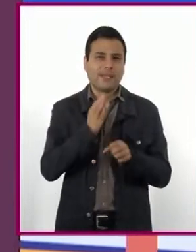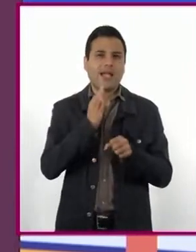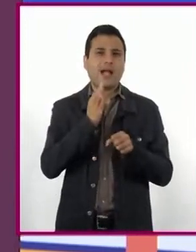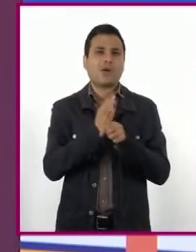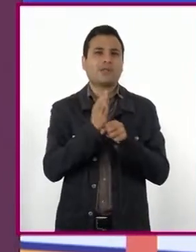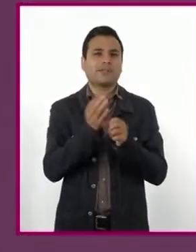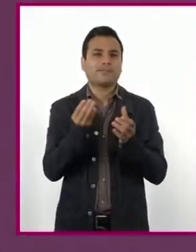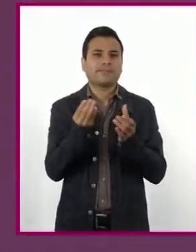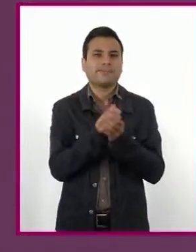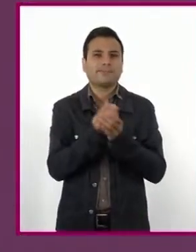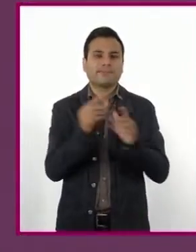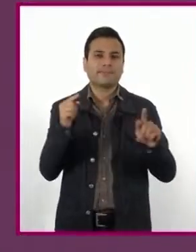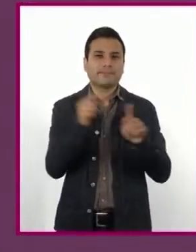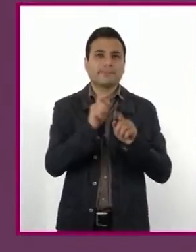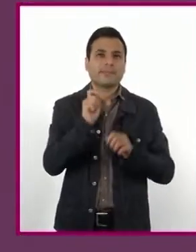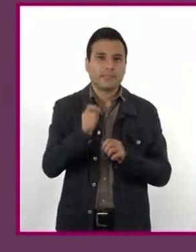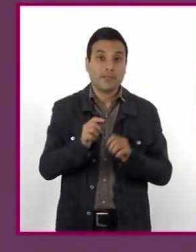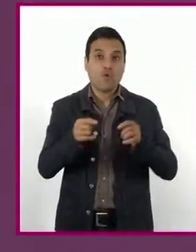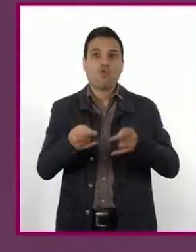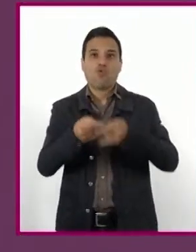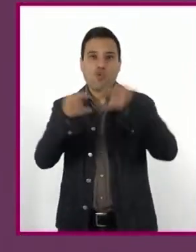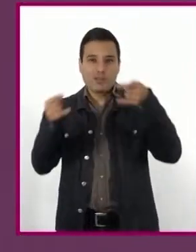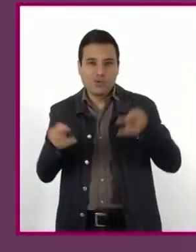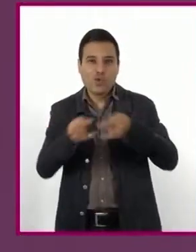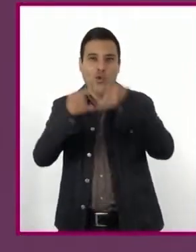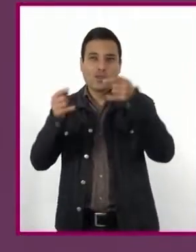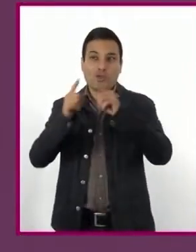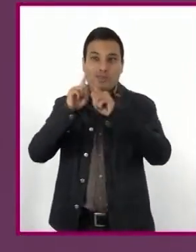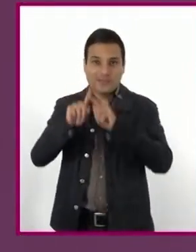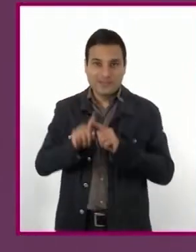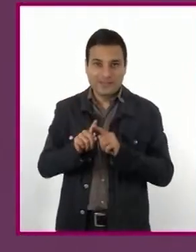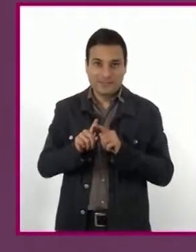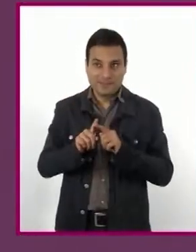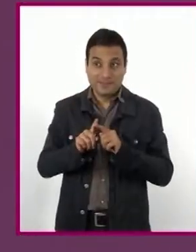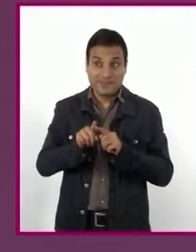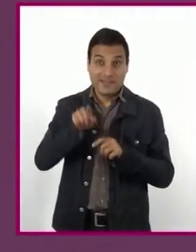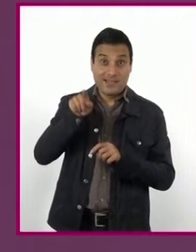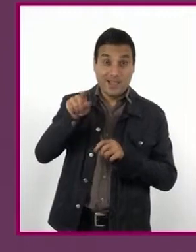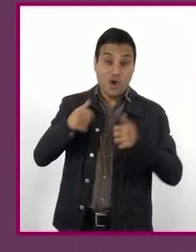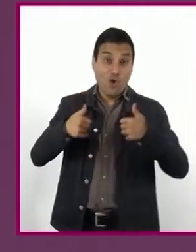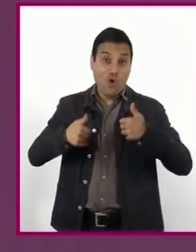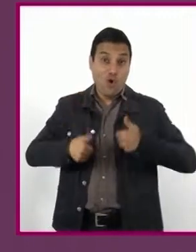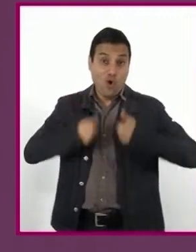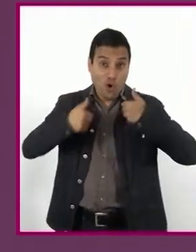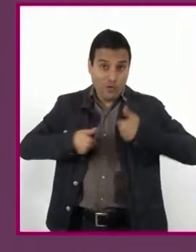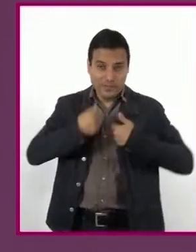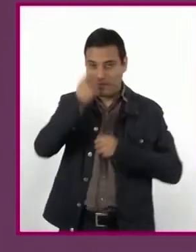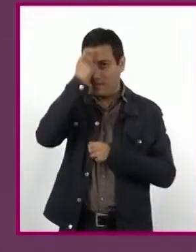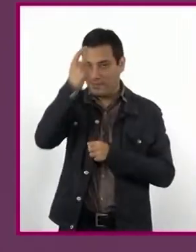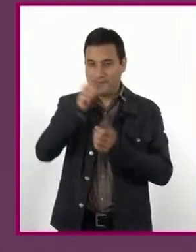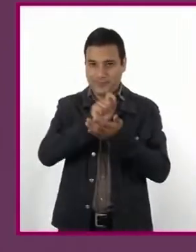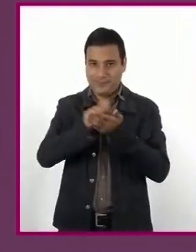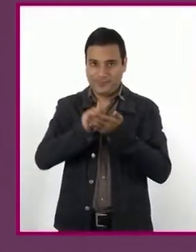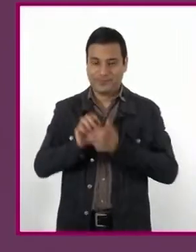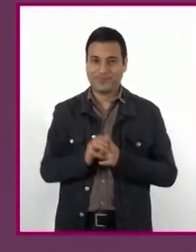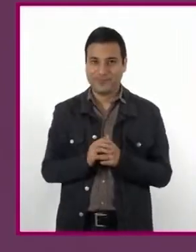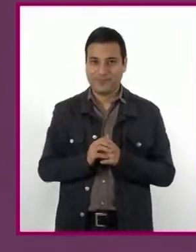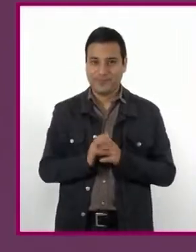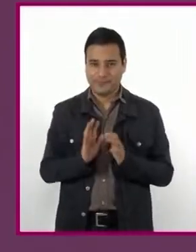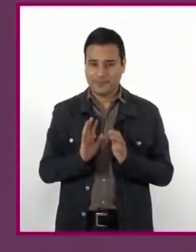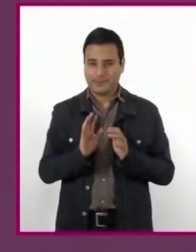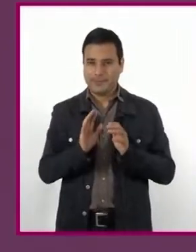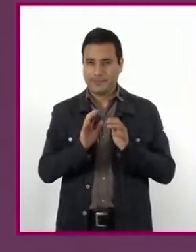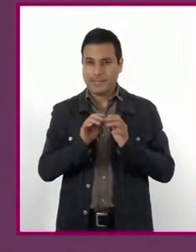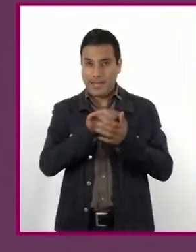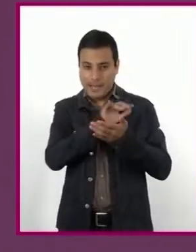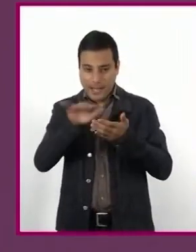nos centraremos en leer algunos cuentos que adolescentes han compartido con los lectores. Antes de disfrutar de la